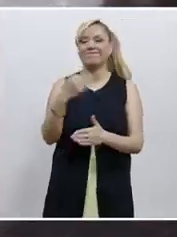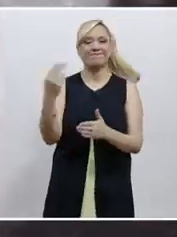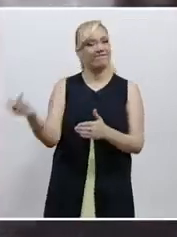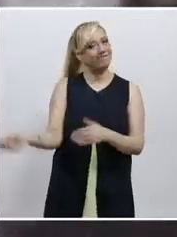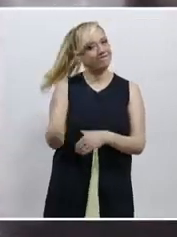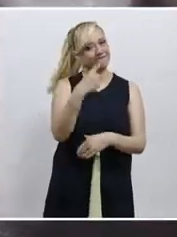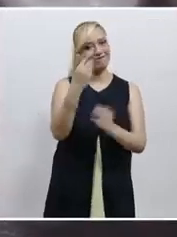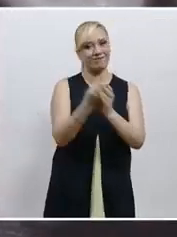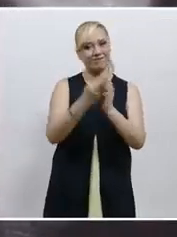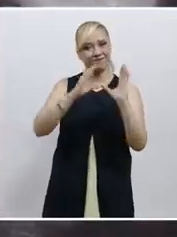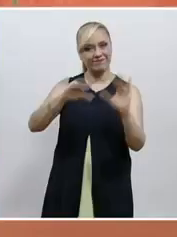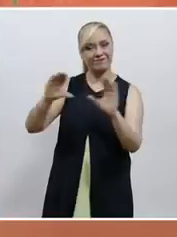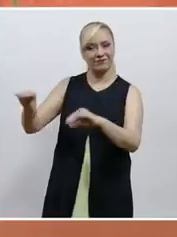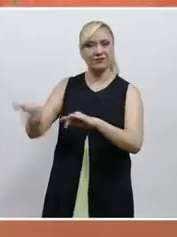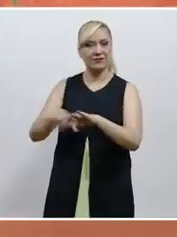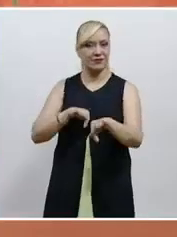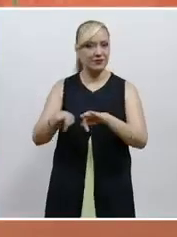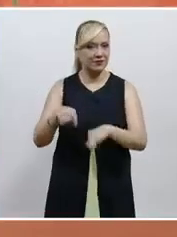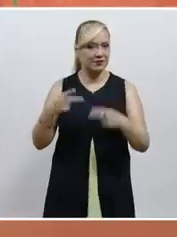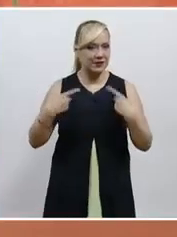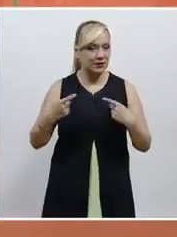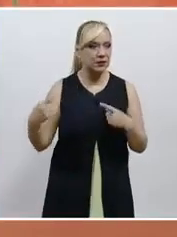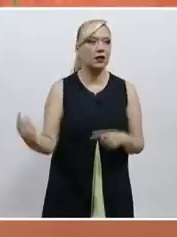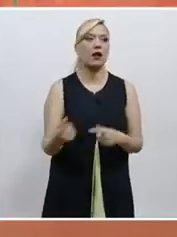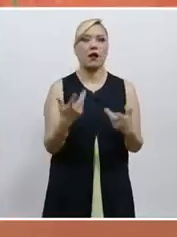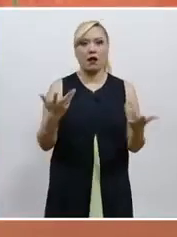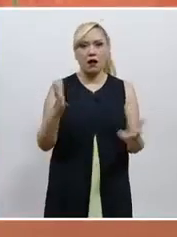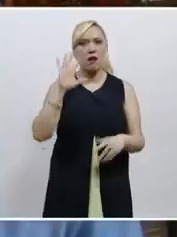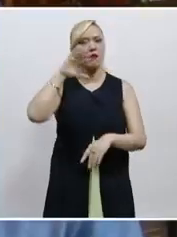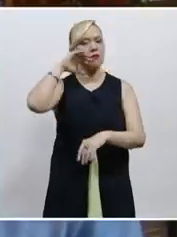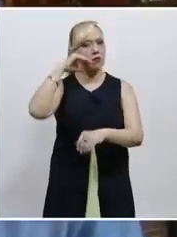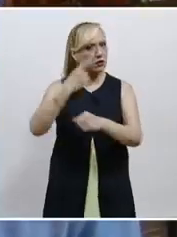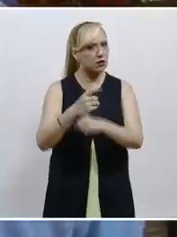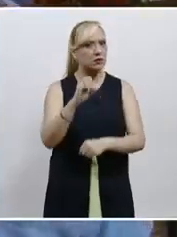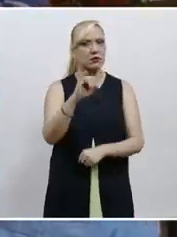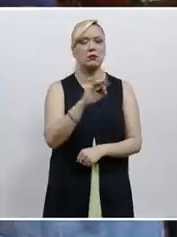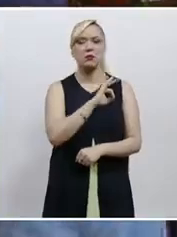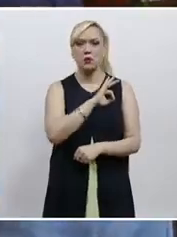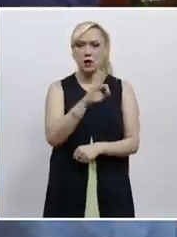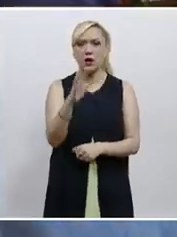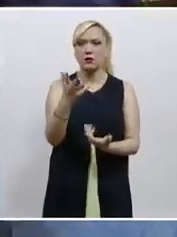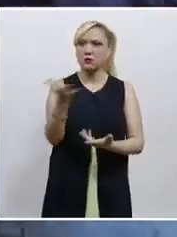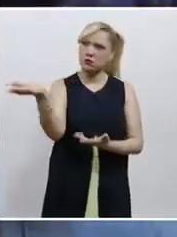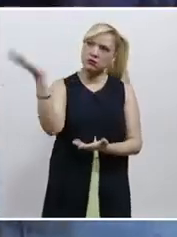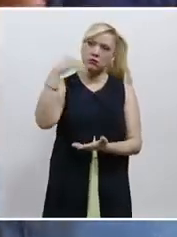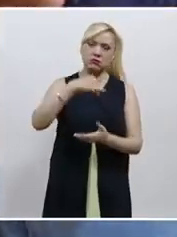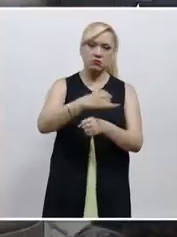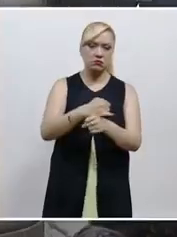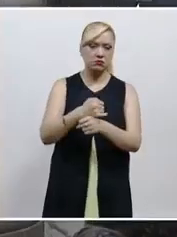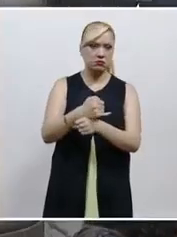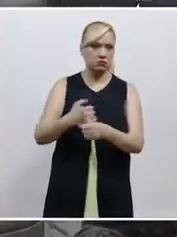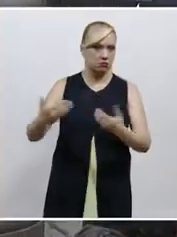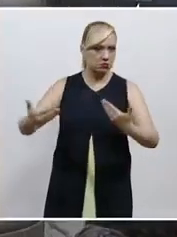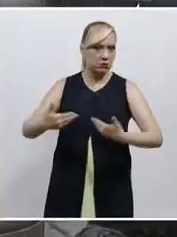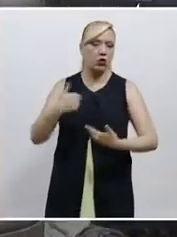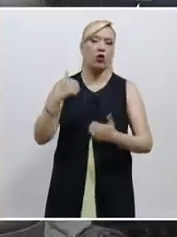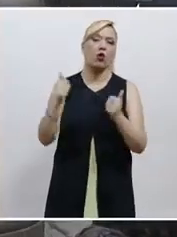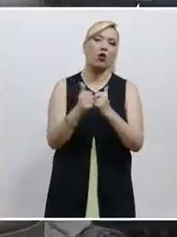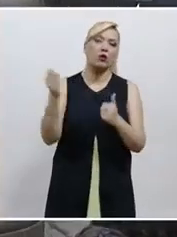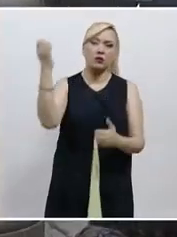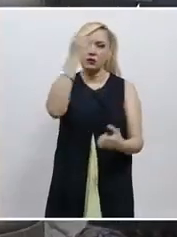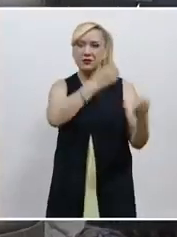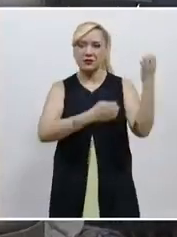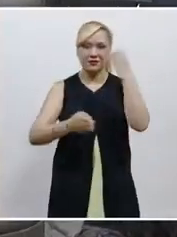Empresas en México podrán someterse a verificación voluntaria validada por la Secretaría del Trabajo y Previsión Social, a través de Velabo,